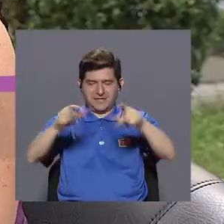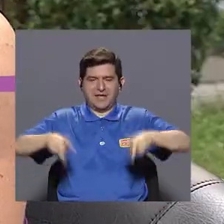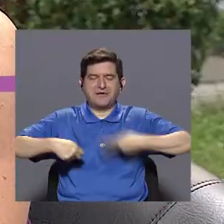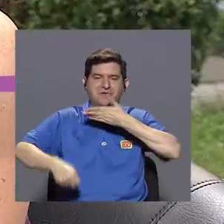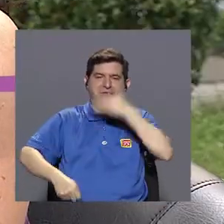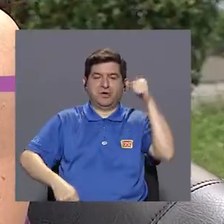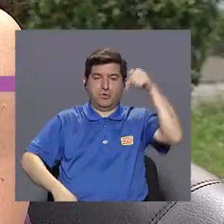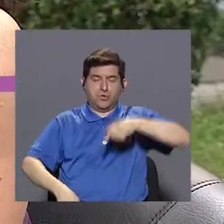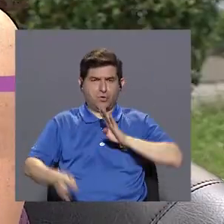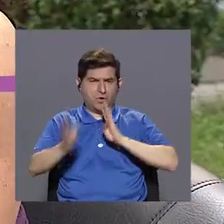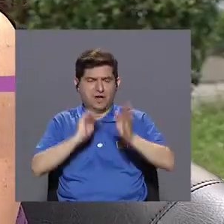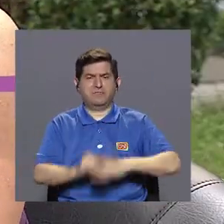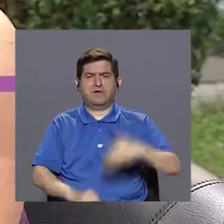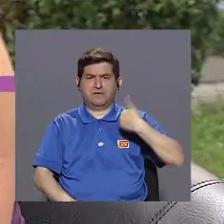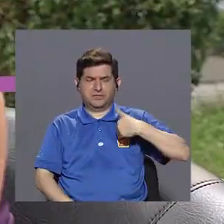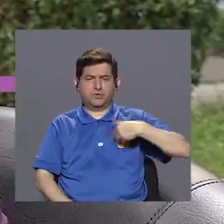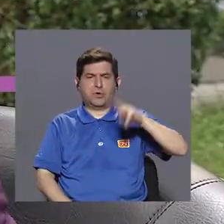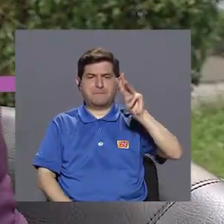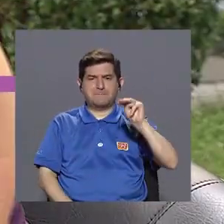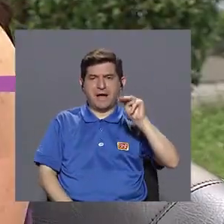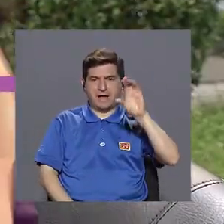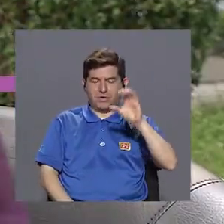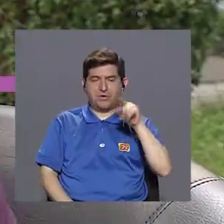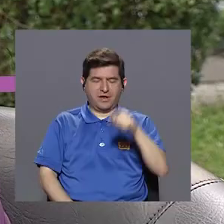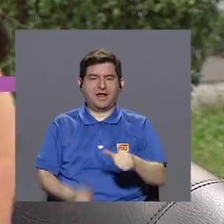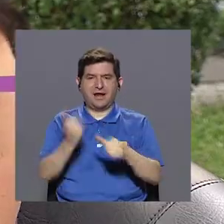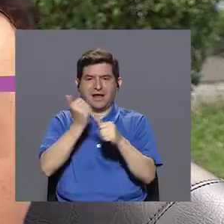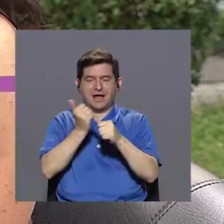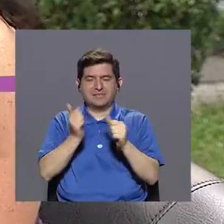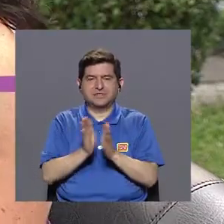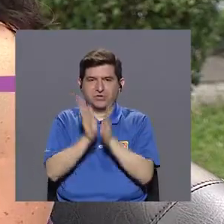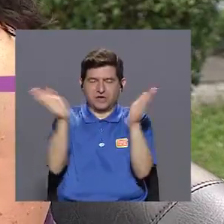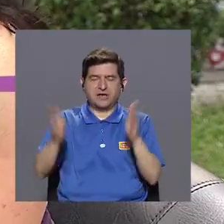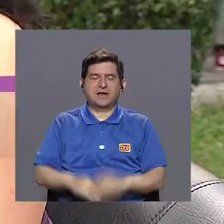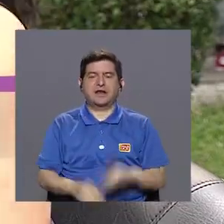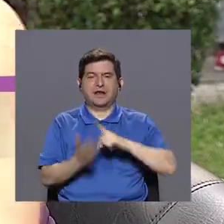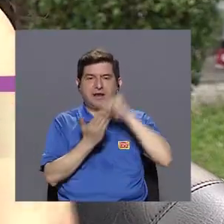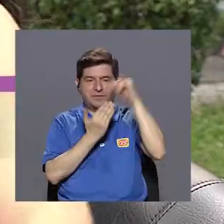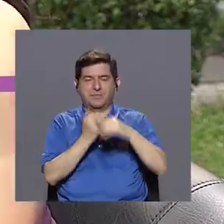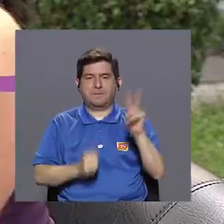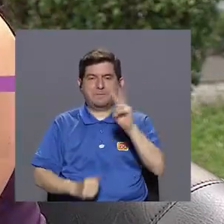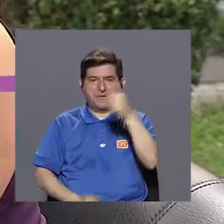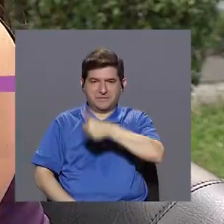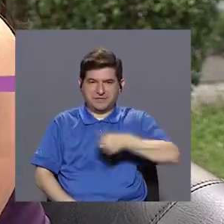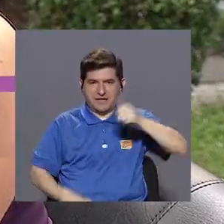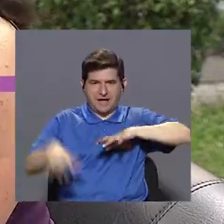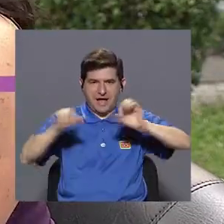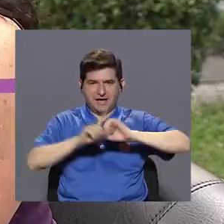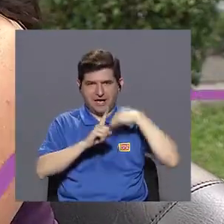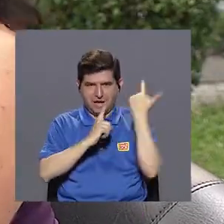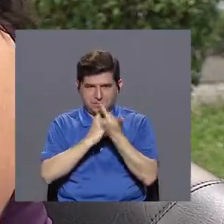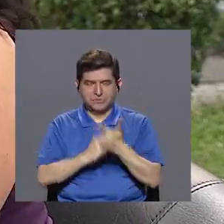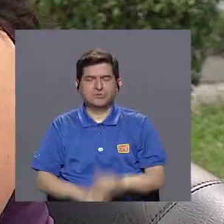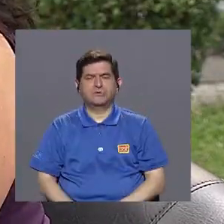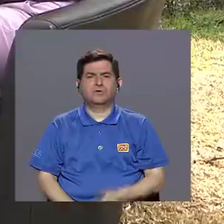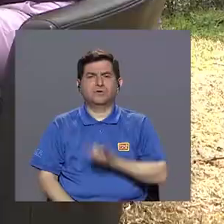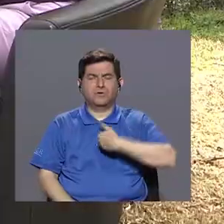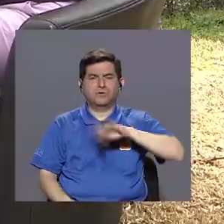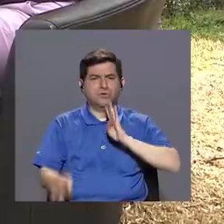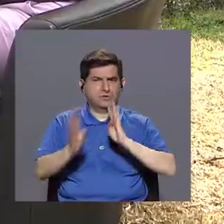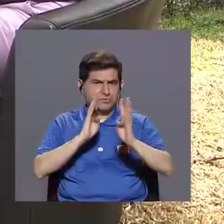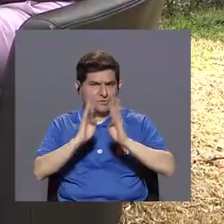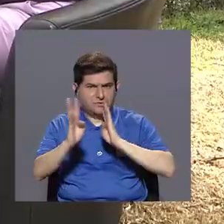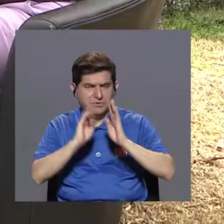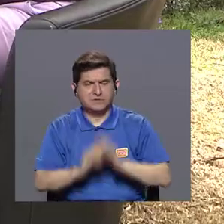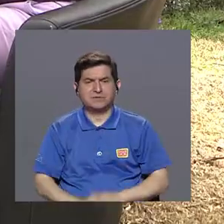De Vivir Mejor. Hoy estamos conversando con el señor Maynor Cordero. Él es asesor general de proyectos de la Vicerrectoría de Acción Social, justamente porque estamos